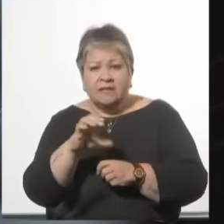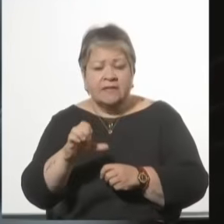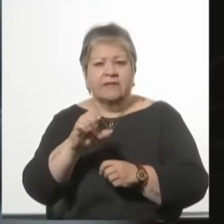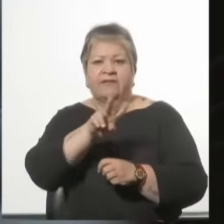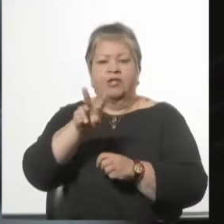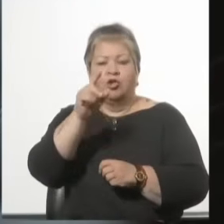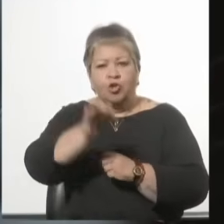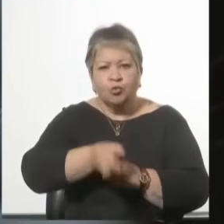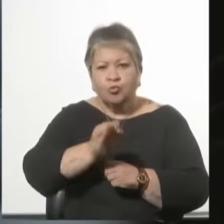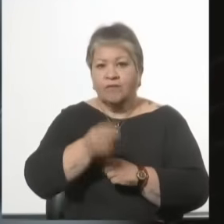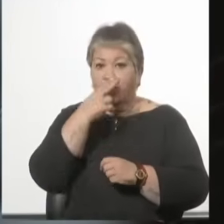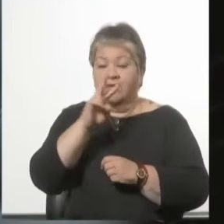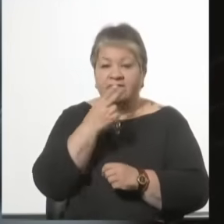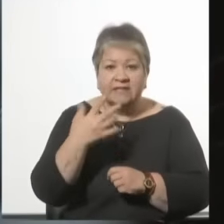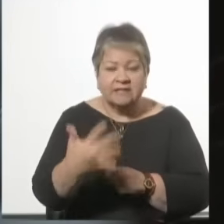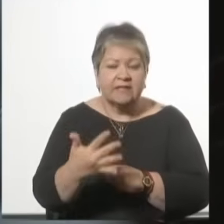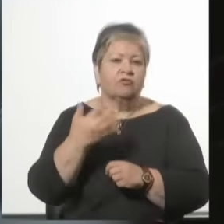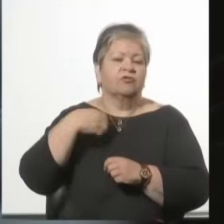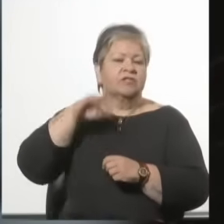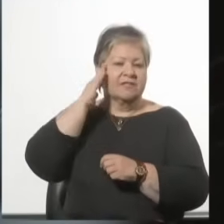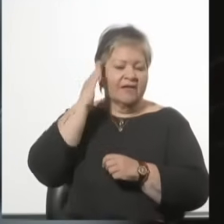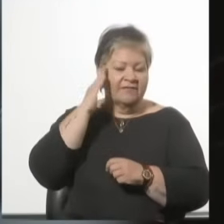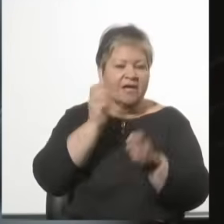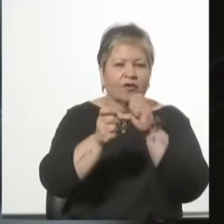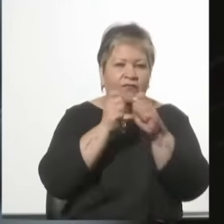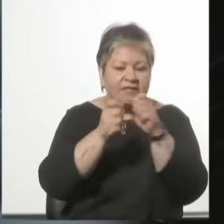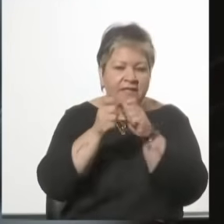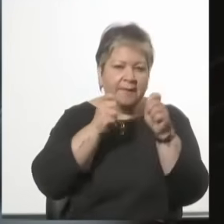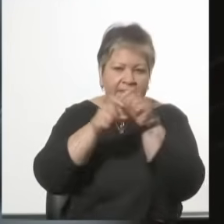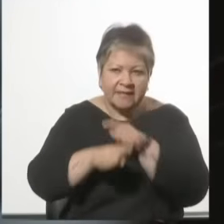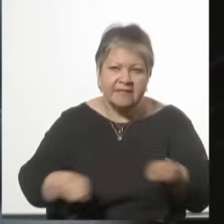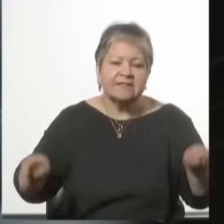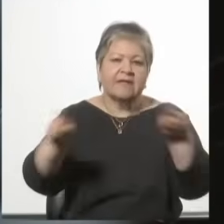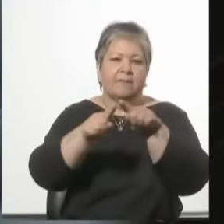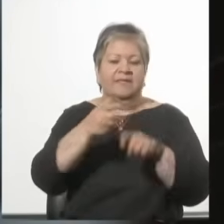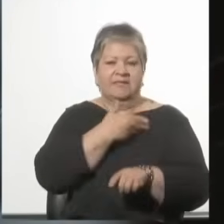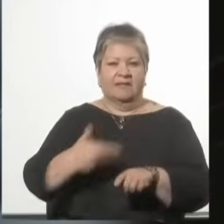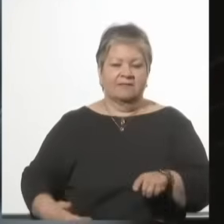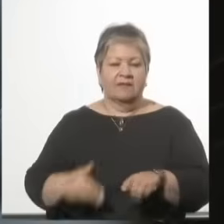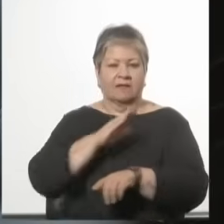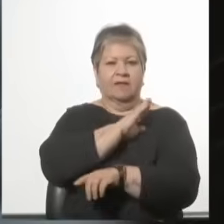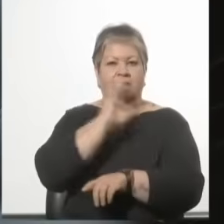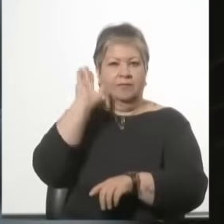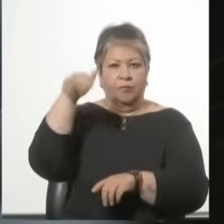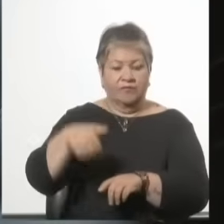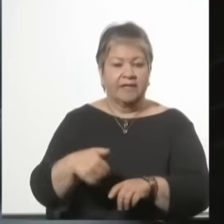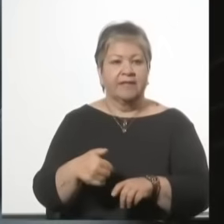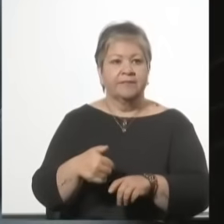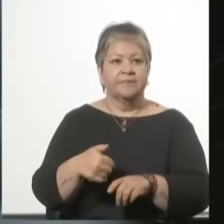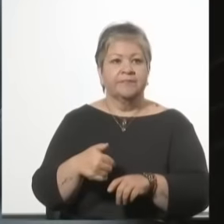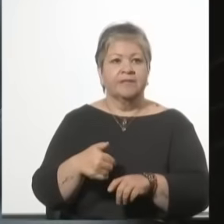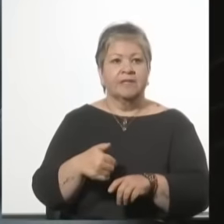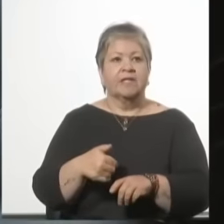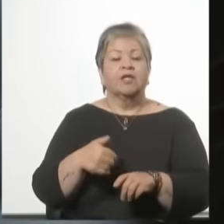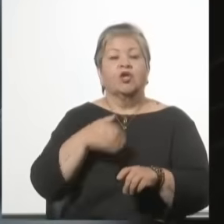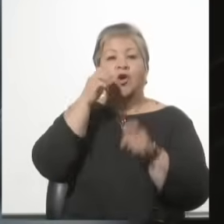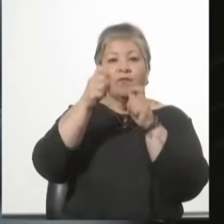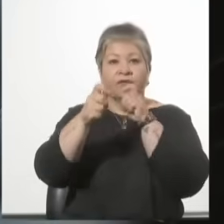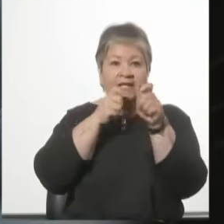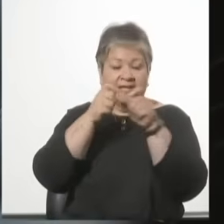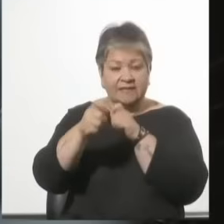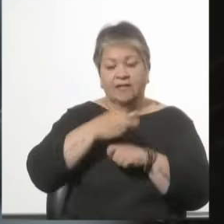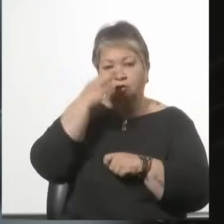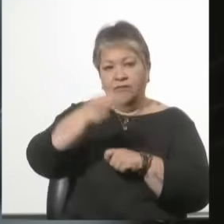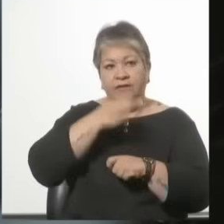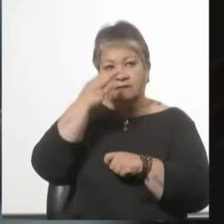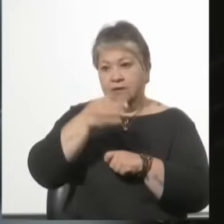próximo pasado, previamente a la consabida conferencia de prensa por parte de Presidencia de la República, señora Presidenta, conferencia en la que usted y